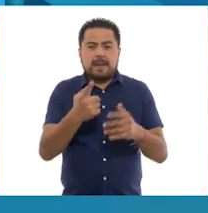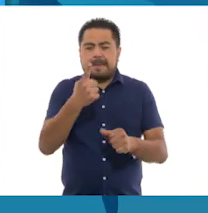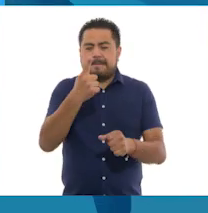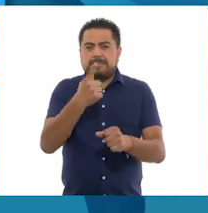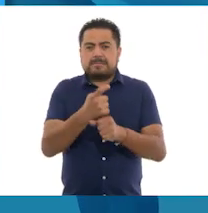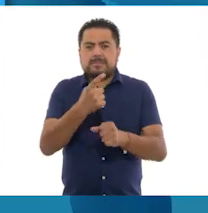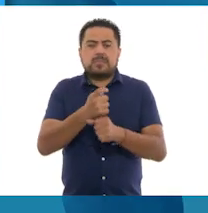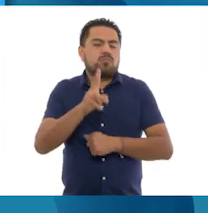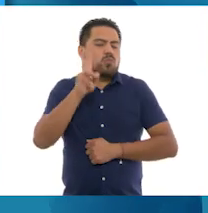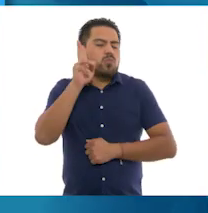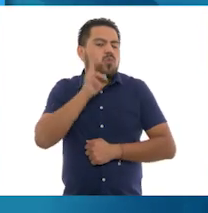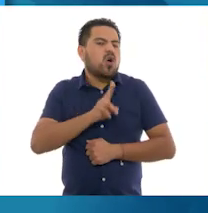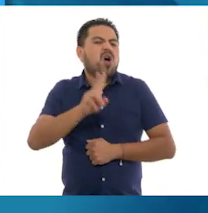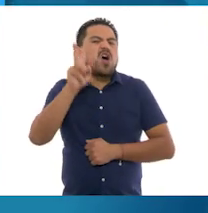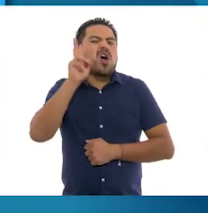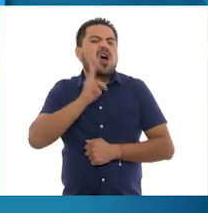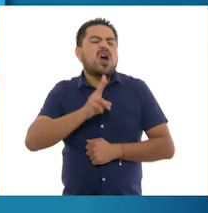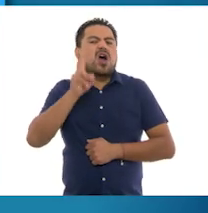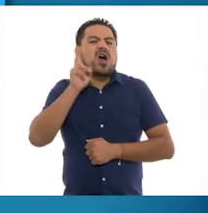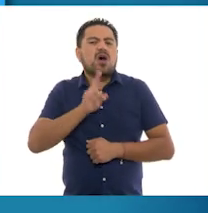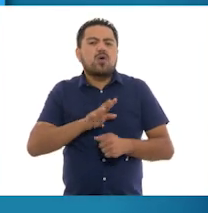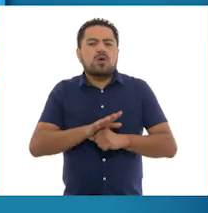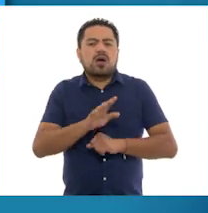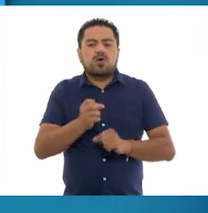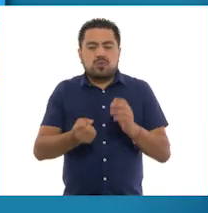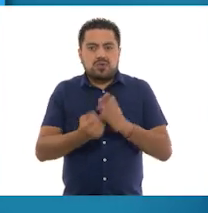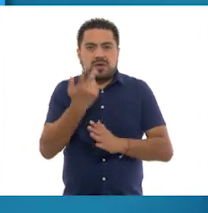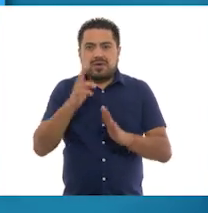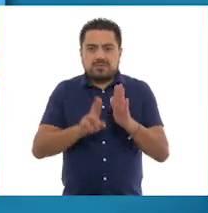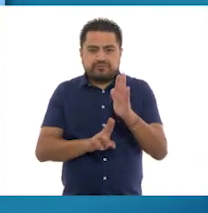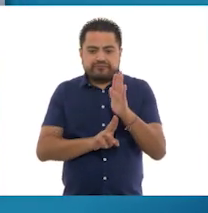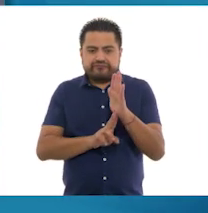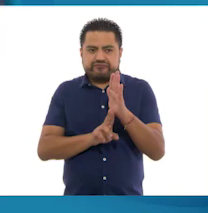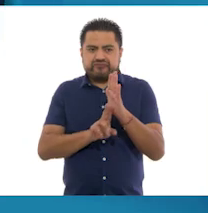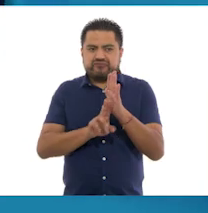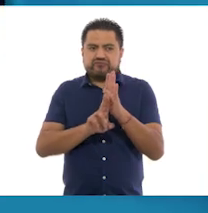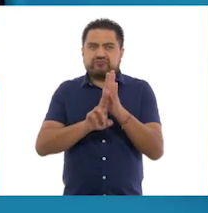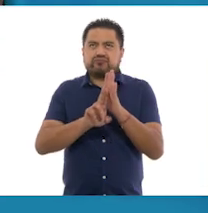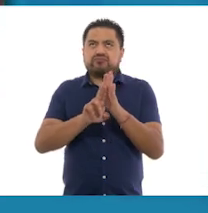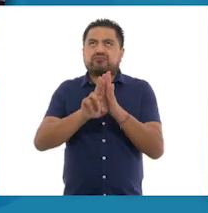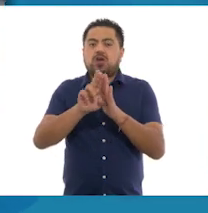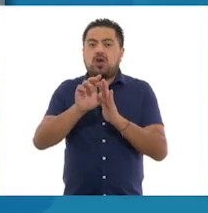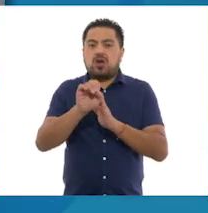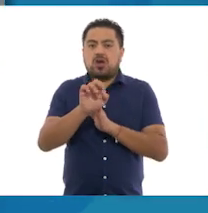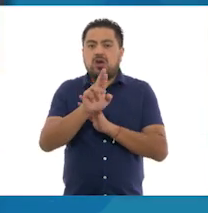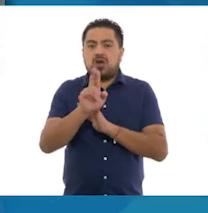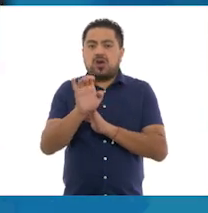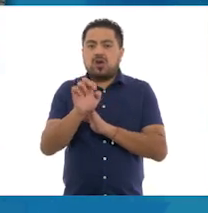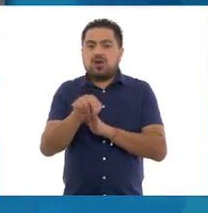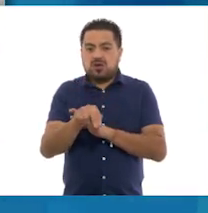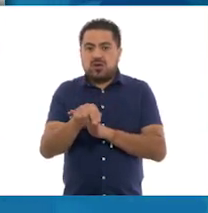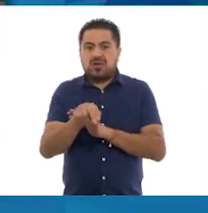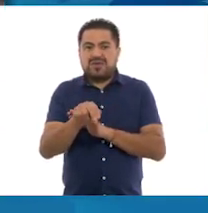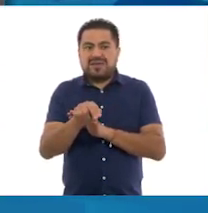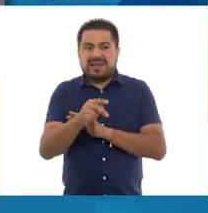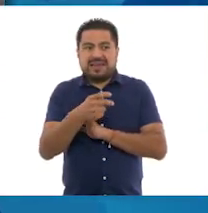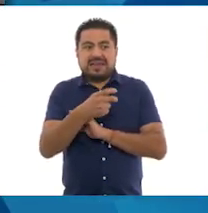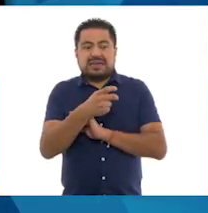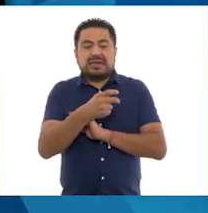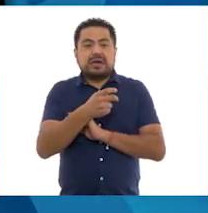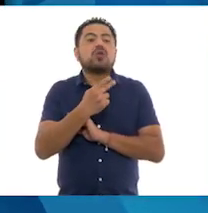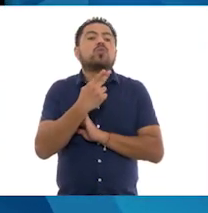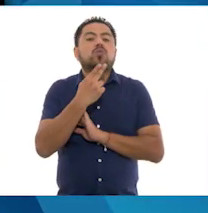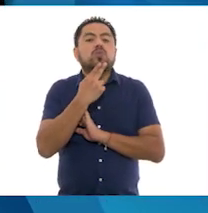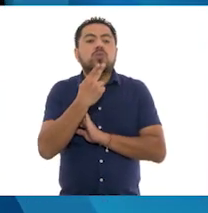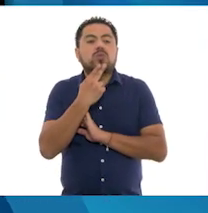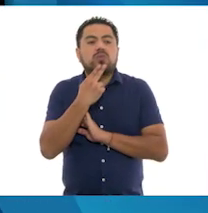primera prueba de su nuevo vehículo espacial, la cápsula Orión, que se va a